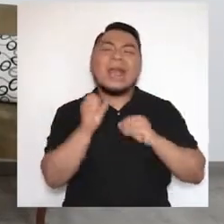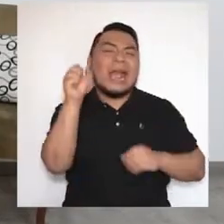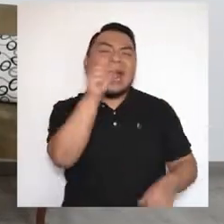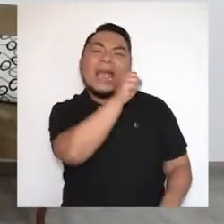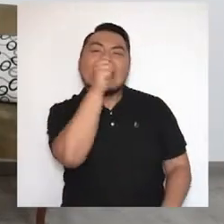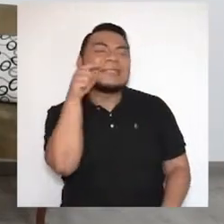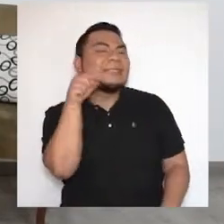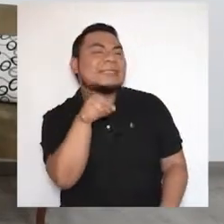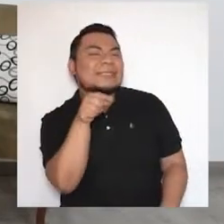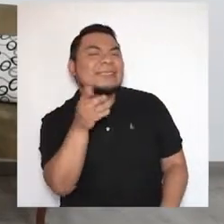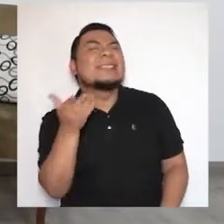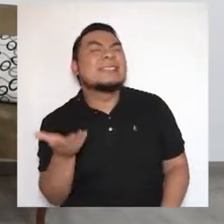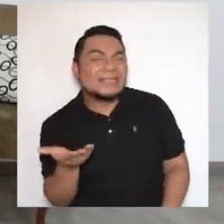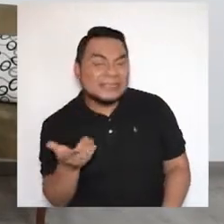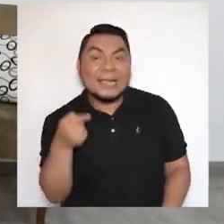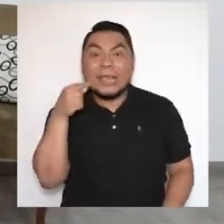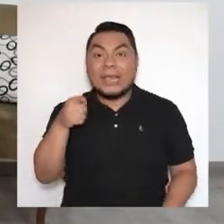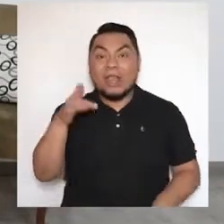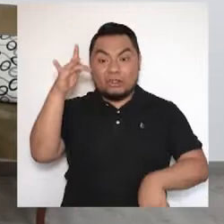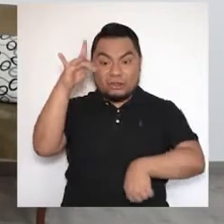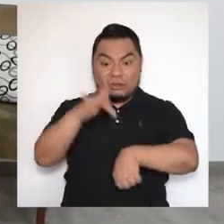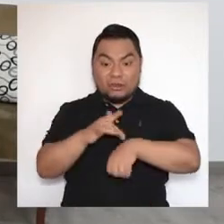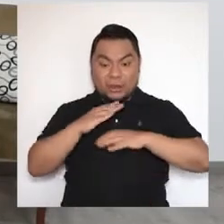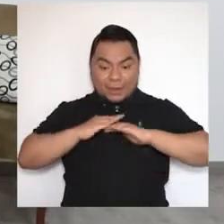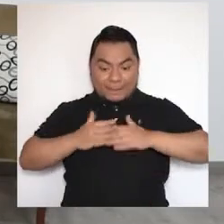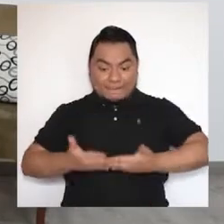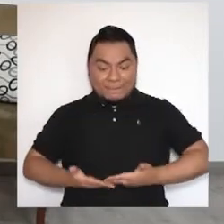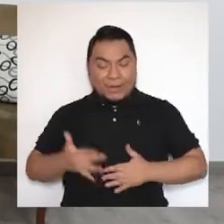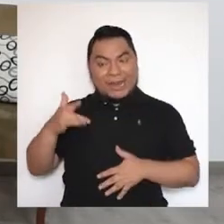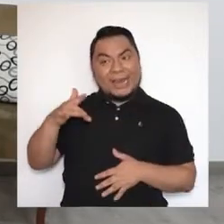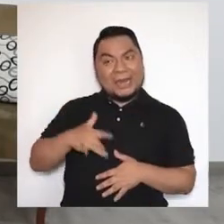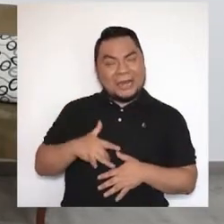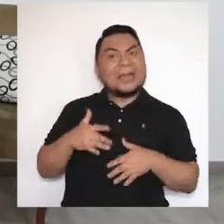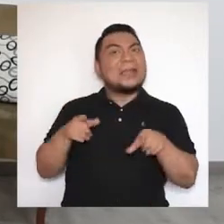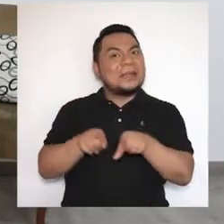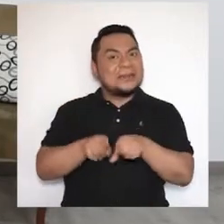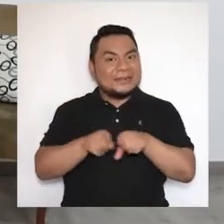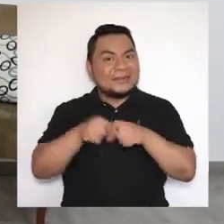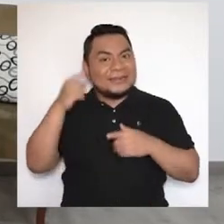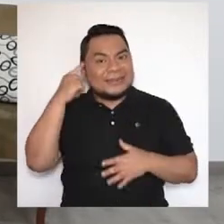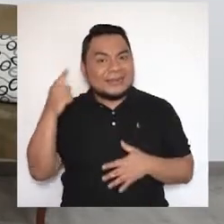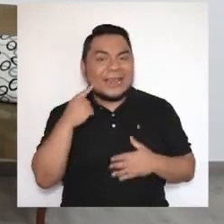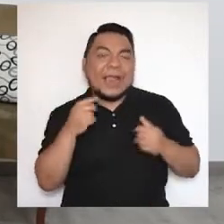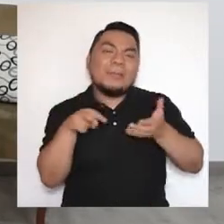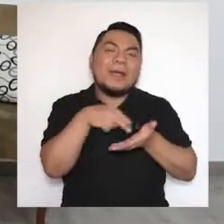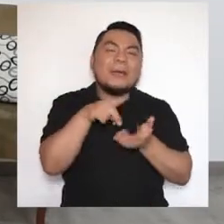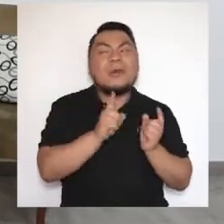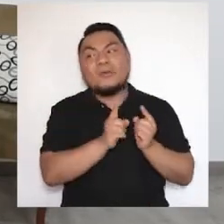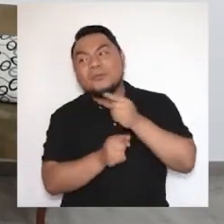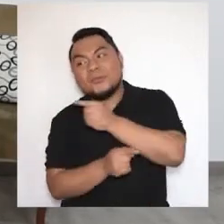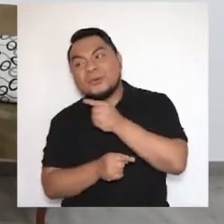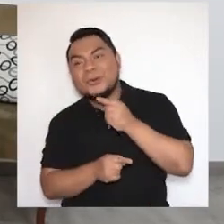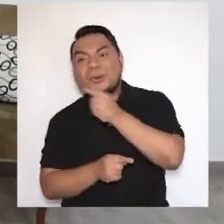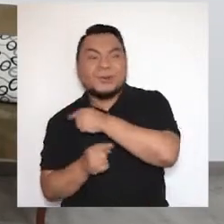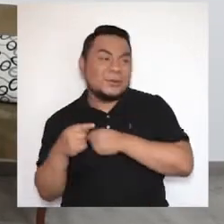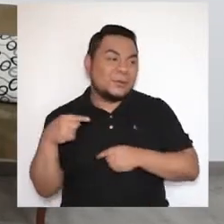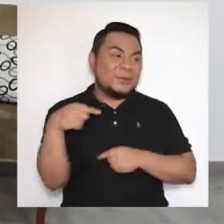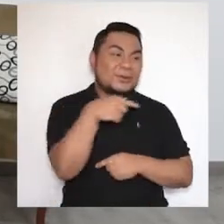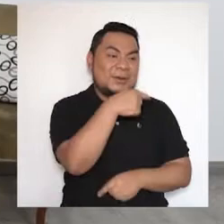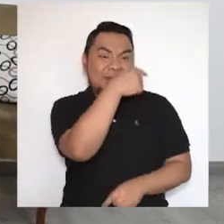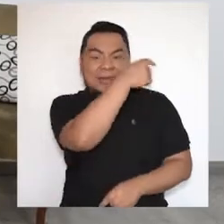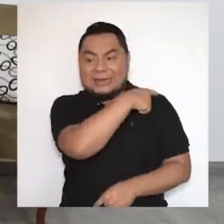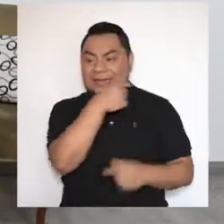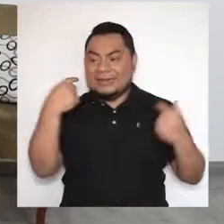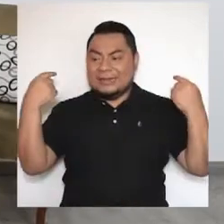así. Se toca la panza, cadera hacia un lado, codos de